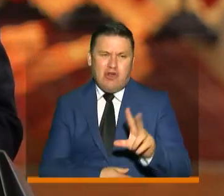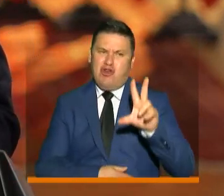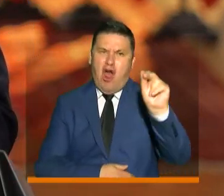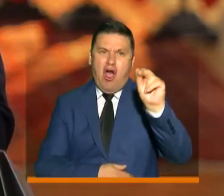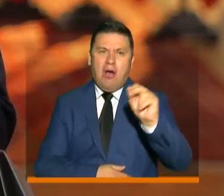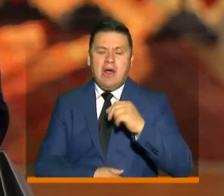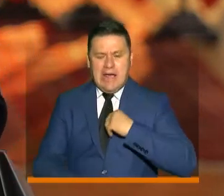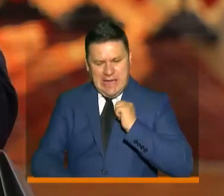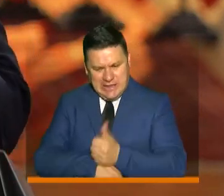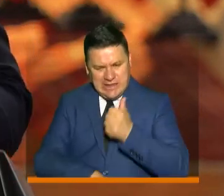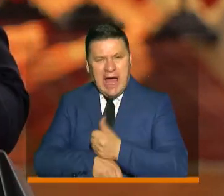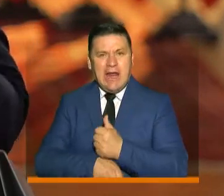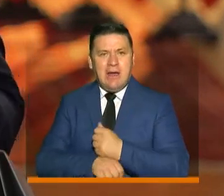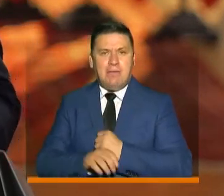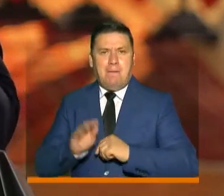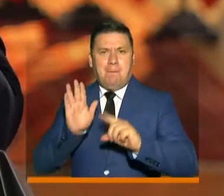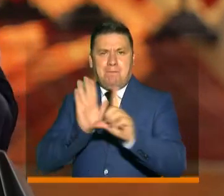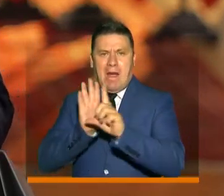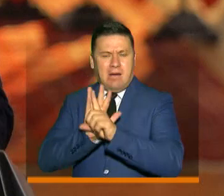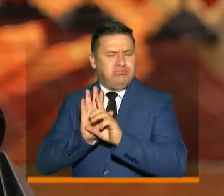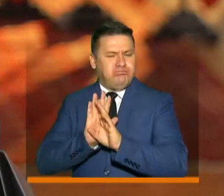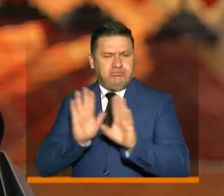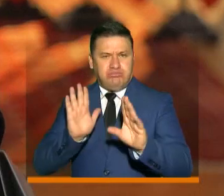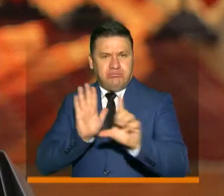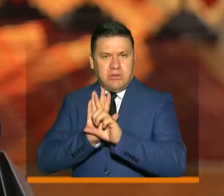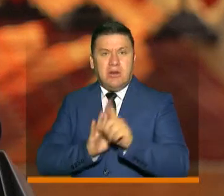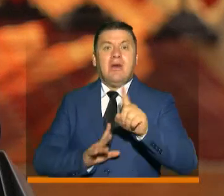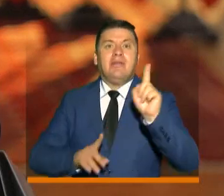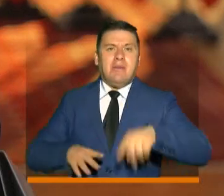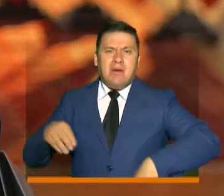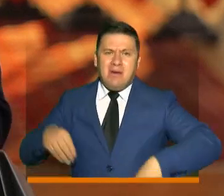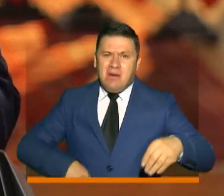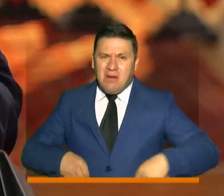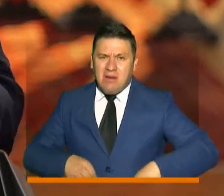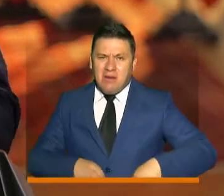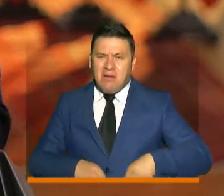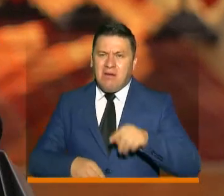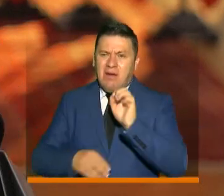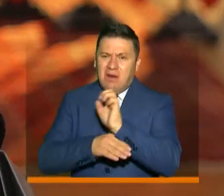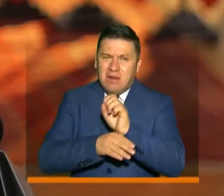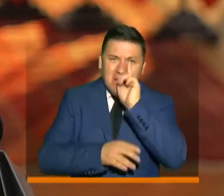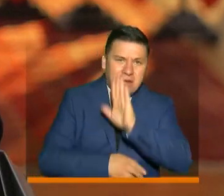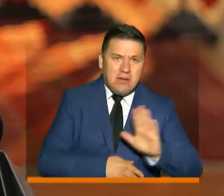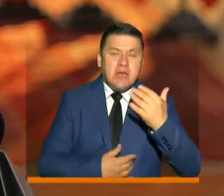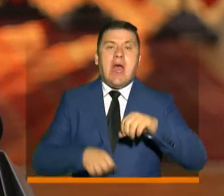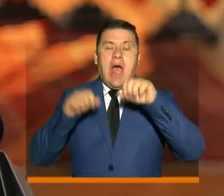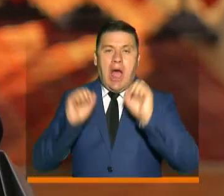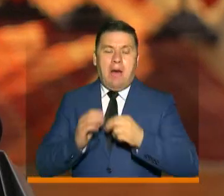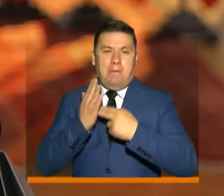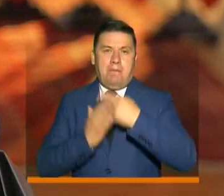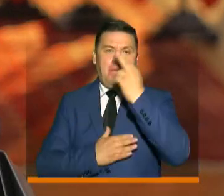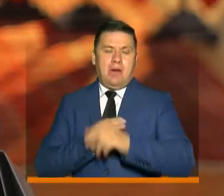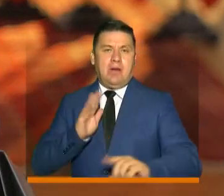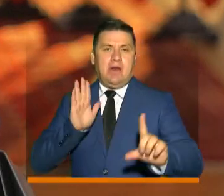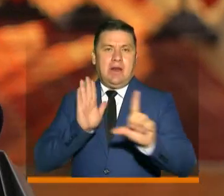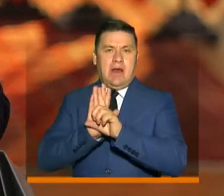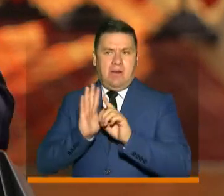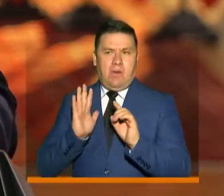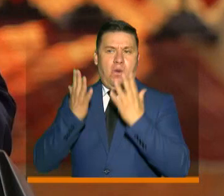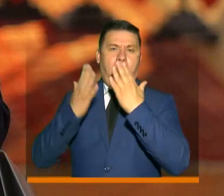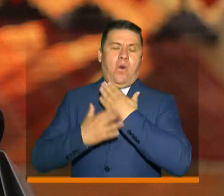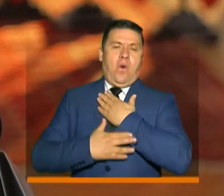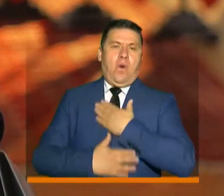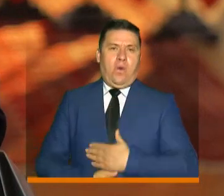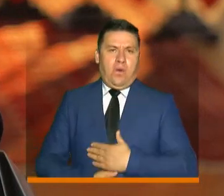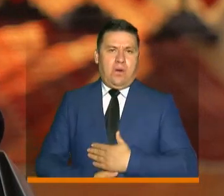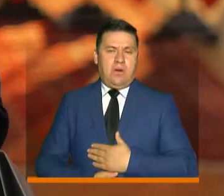tarea de enfrentar sin tregua también la corrupción y celebramos la aprobación del proyecto de ley como